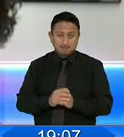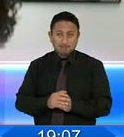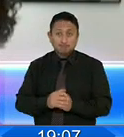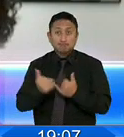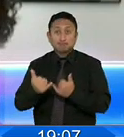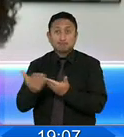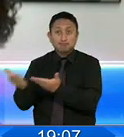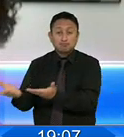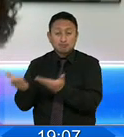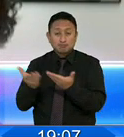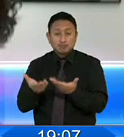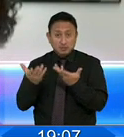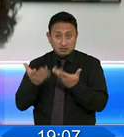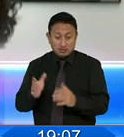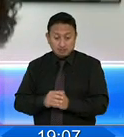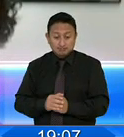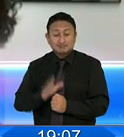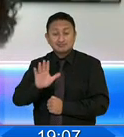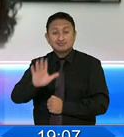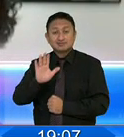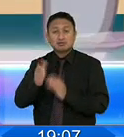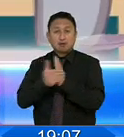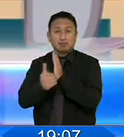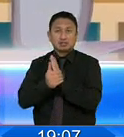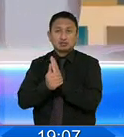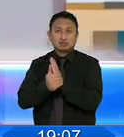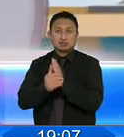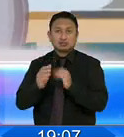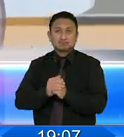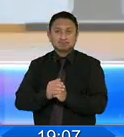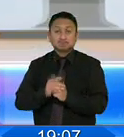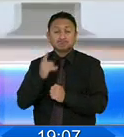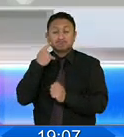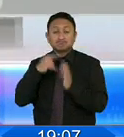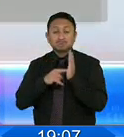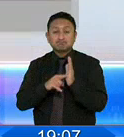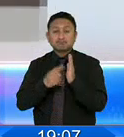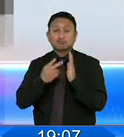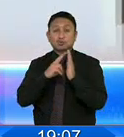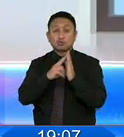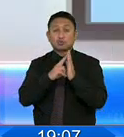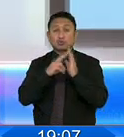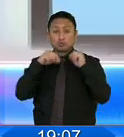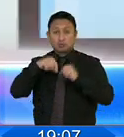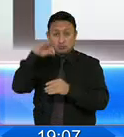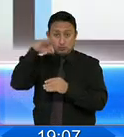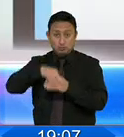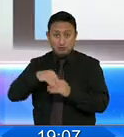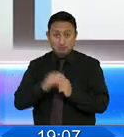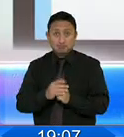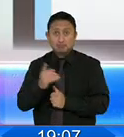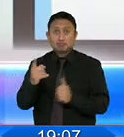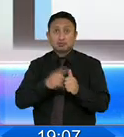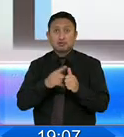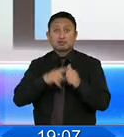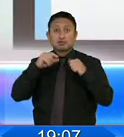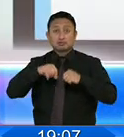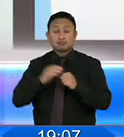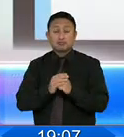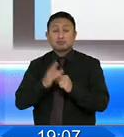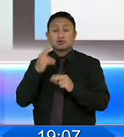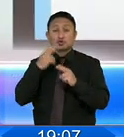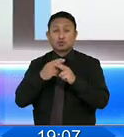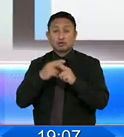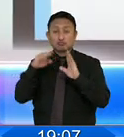ya realizado 5 capacitaciones. Entre los requisitos para ejercer el sufragio electrónico está el ser parte del padrón electoral